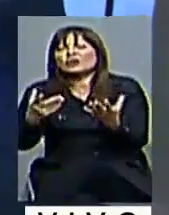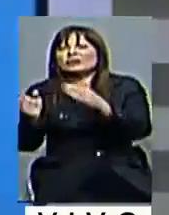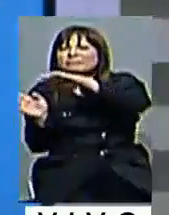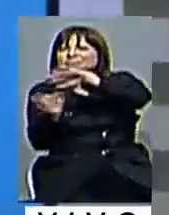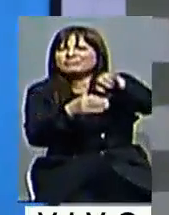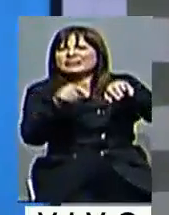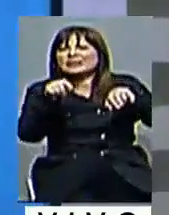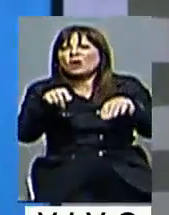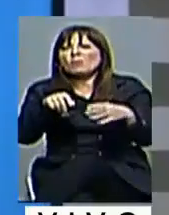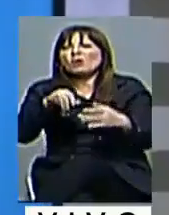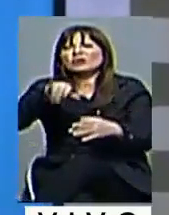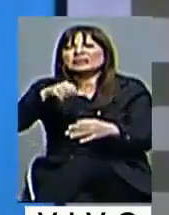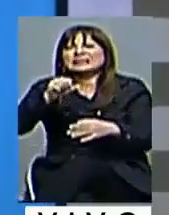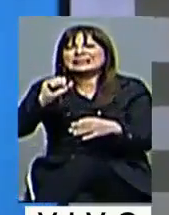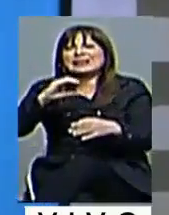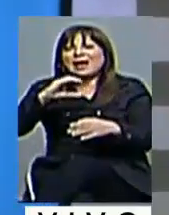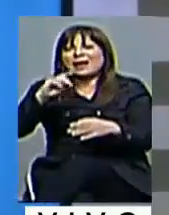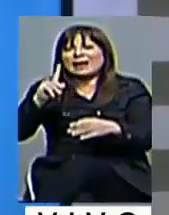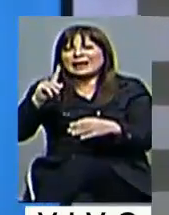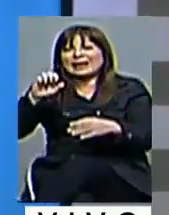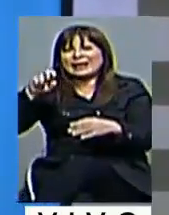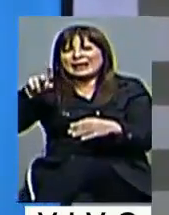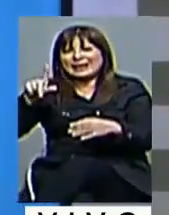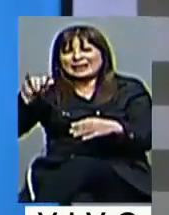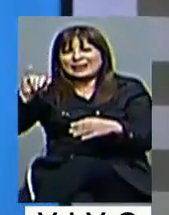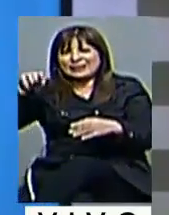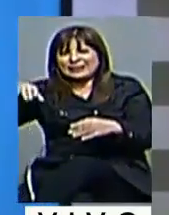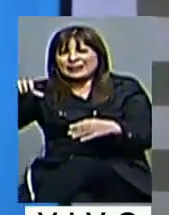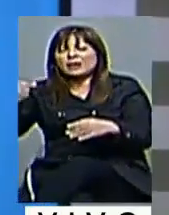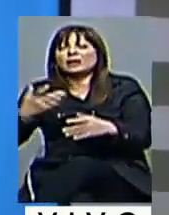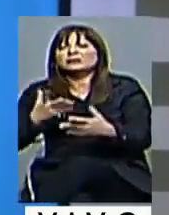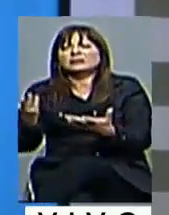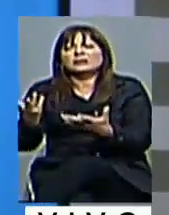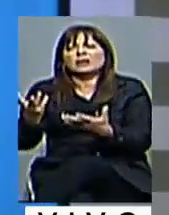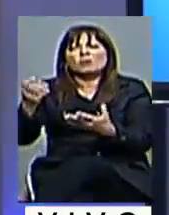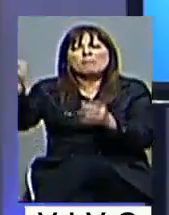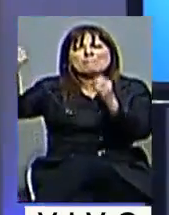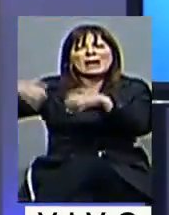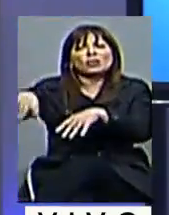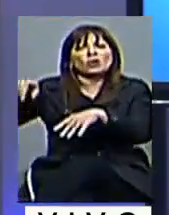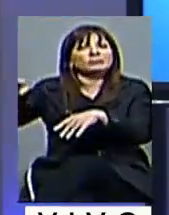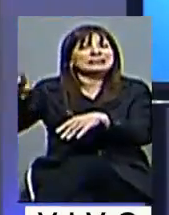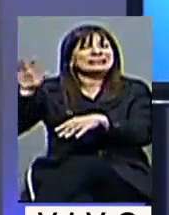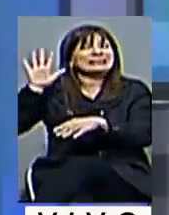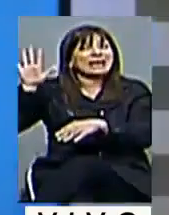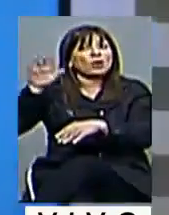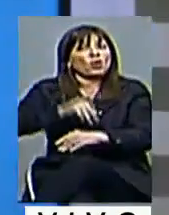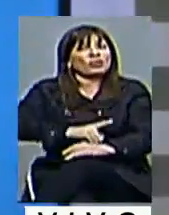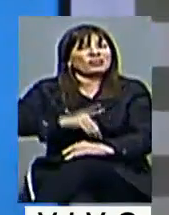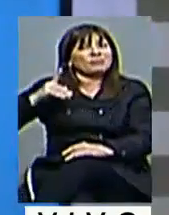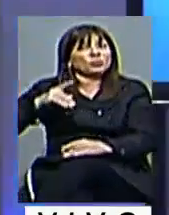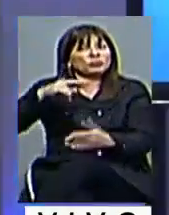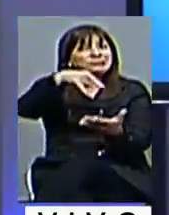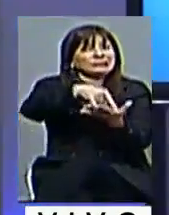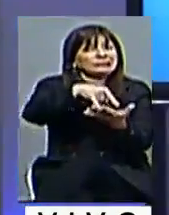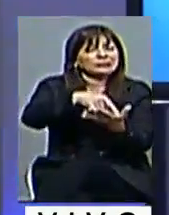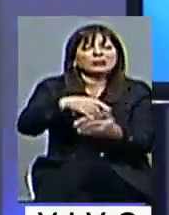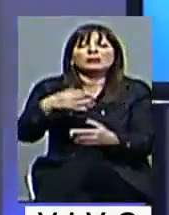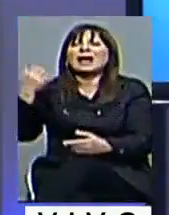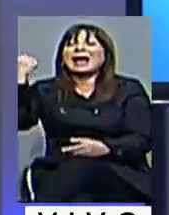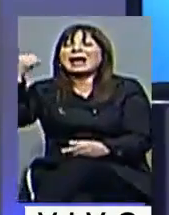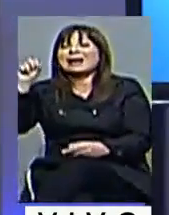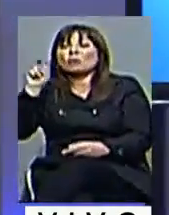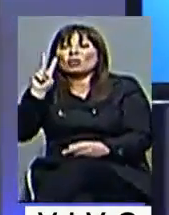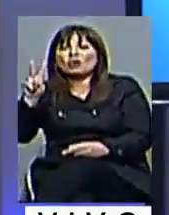A Jacqueline Van Rysselberghe, de alguna forma, le están pasando la cuenta por la pérdida de 5 diputados. Sí. Entonces, o sea, en realidad ganamos 2, pero 5 contra